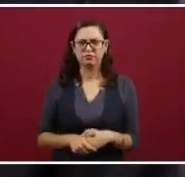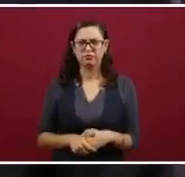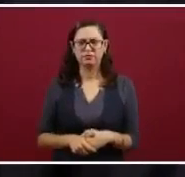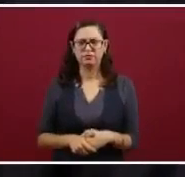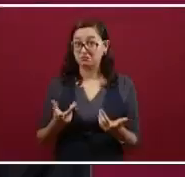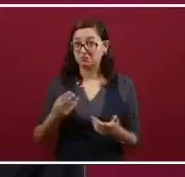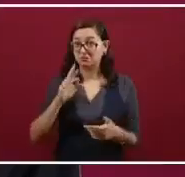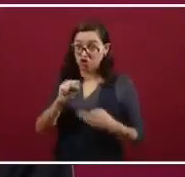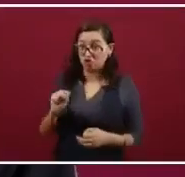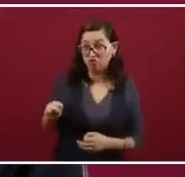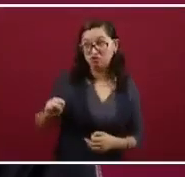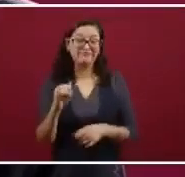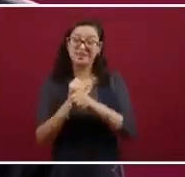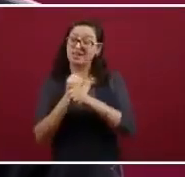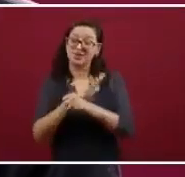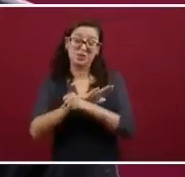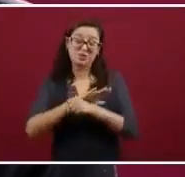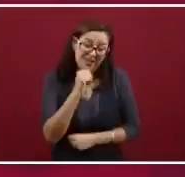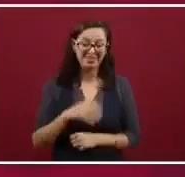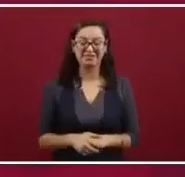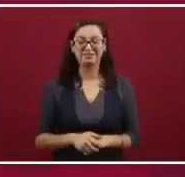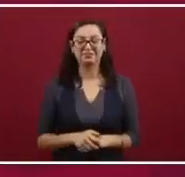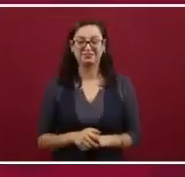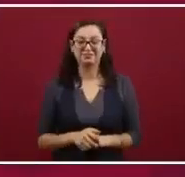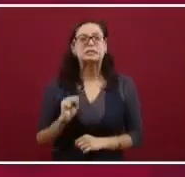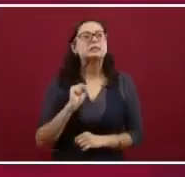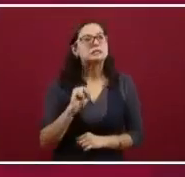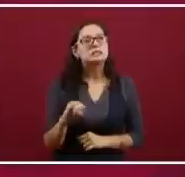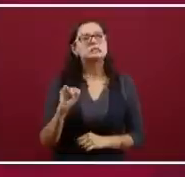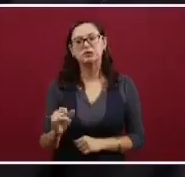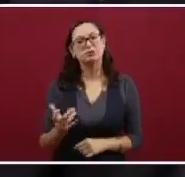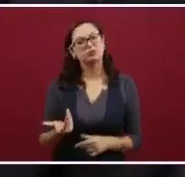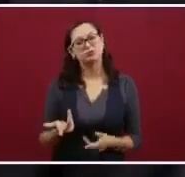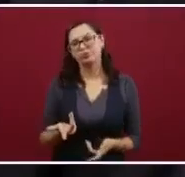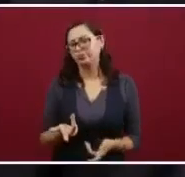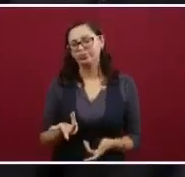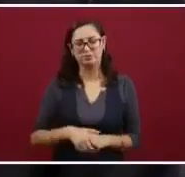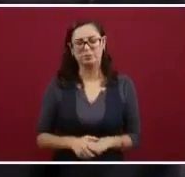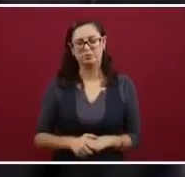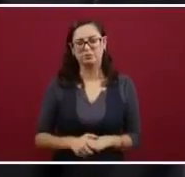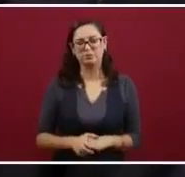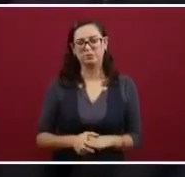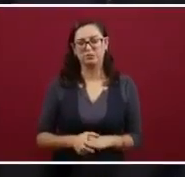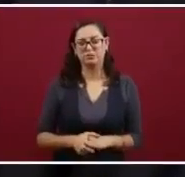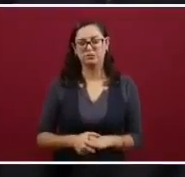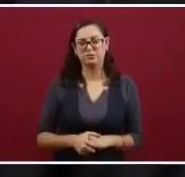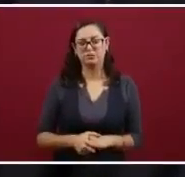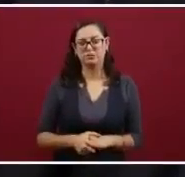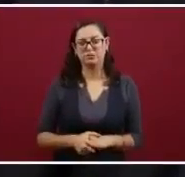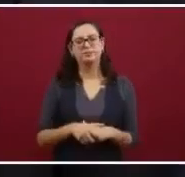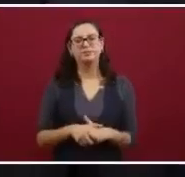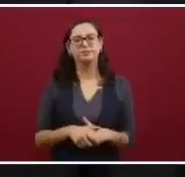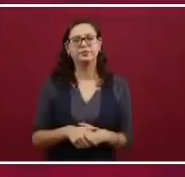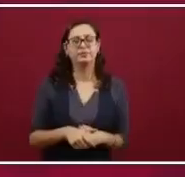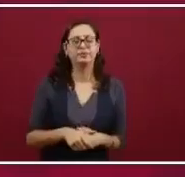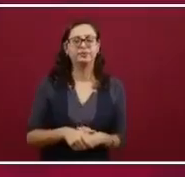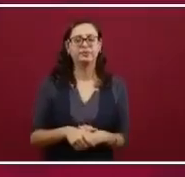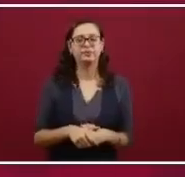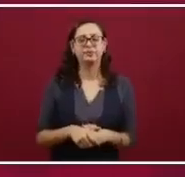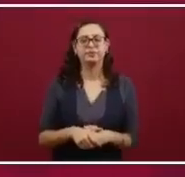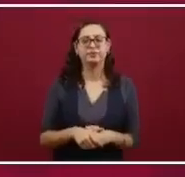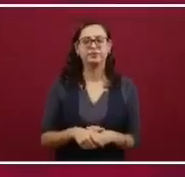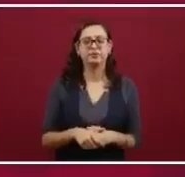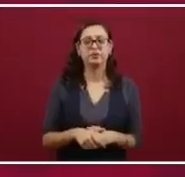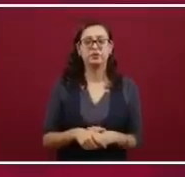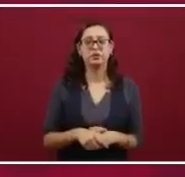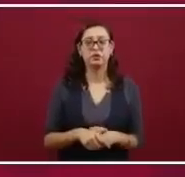puede decir sí a todo. Hay veces que no es posible decir sí. Antes se decía que era célebre una frase: problema,